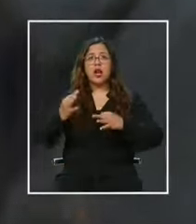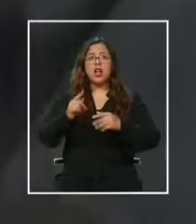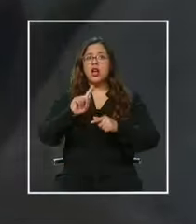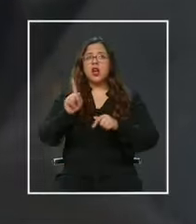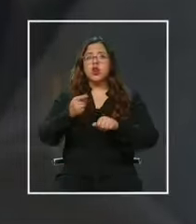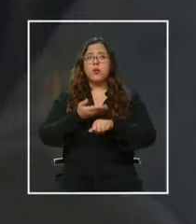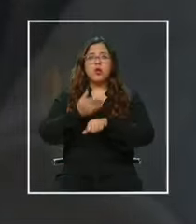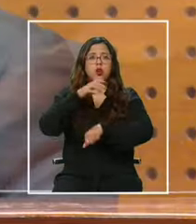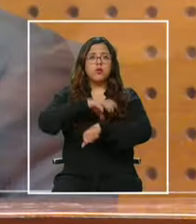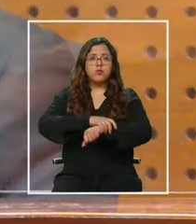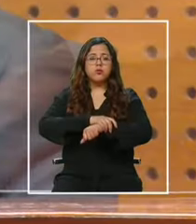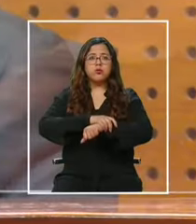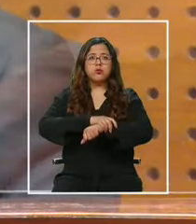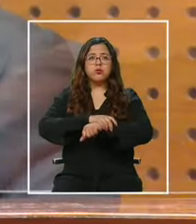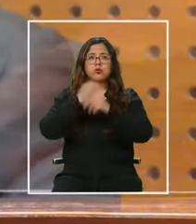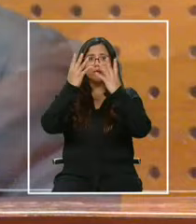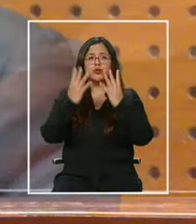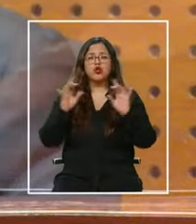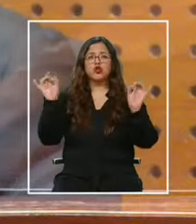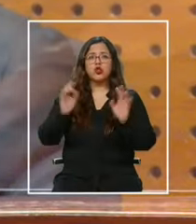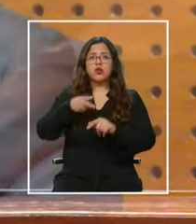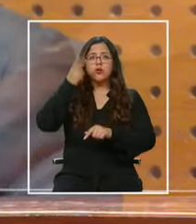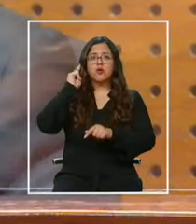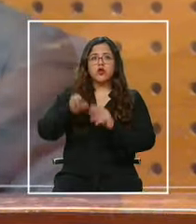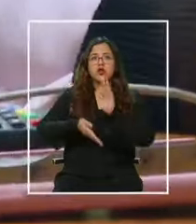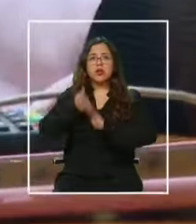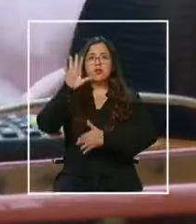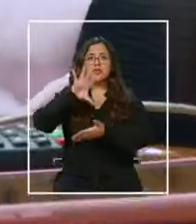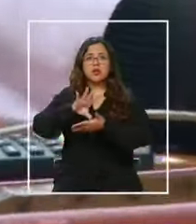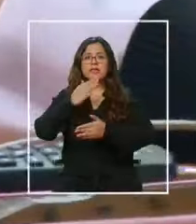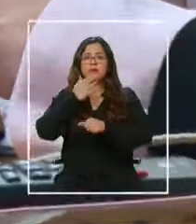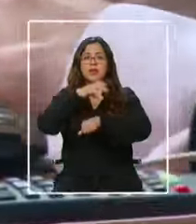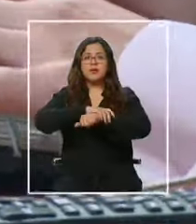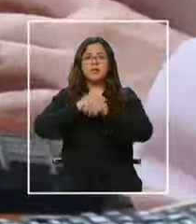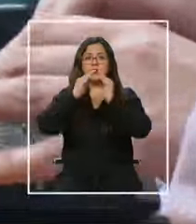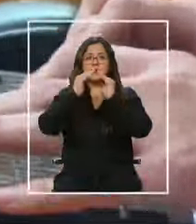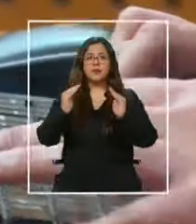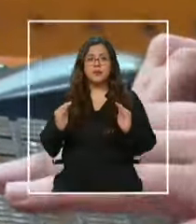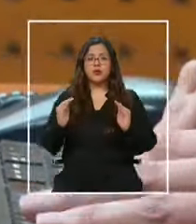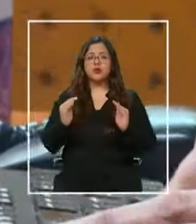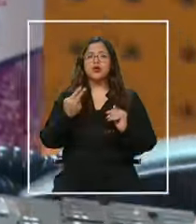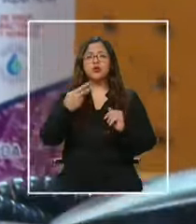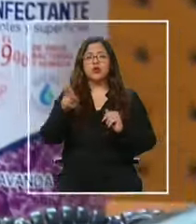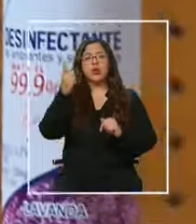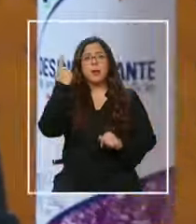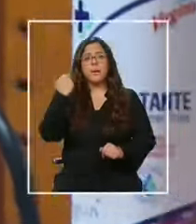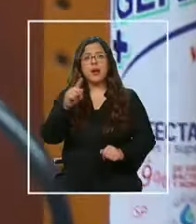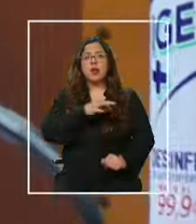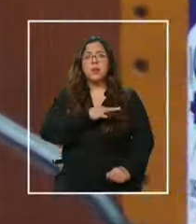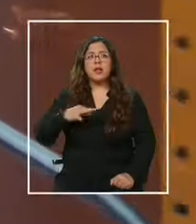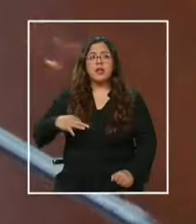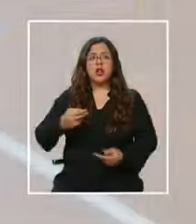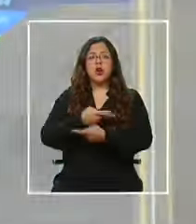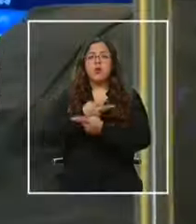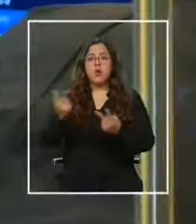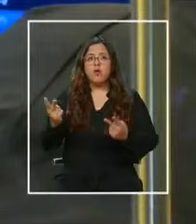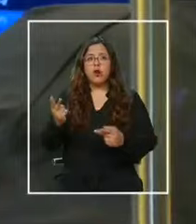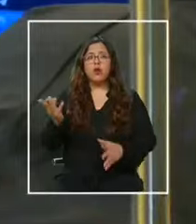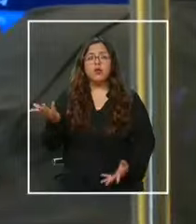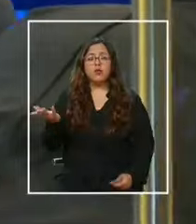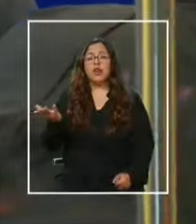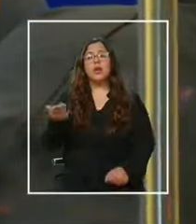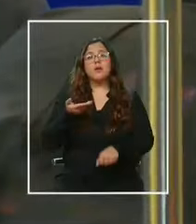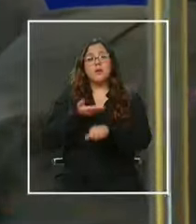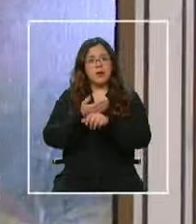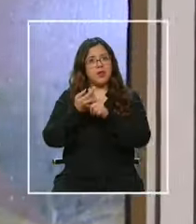prisión preventiva, solo decretó arraigo nacional y arresto domiciliario total, pero el Ministerio Público apeló.